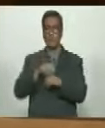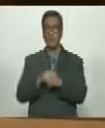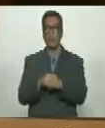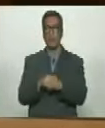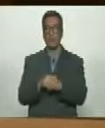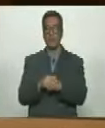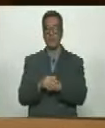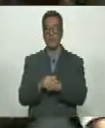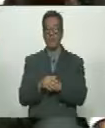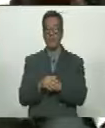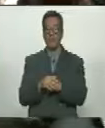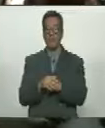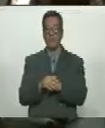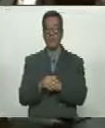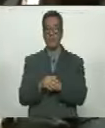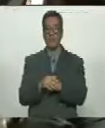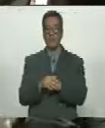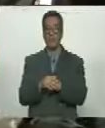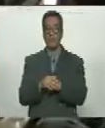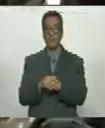2023 y